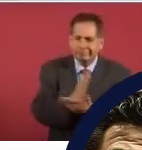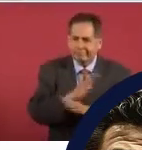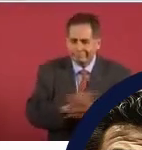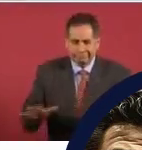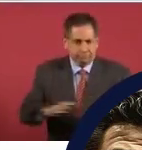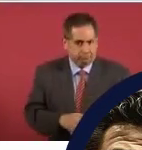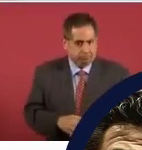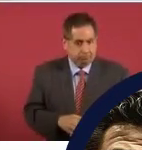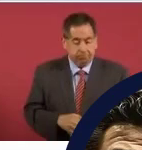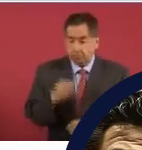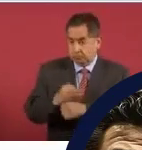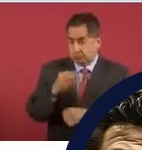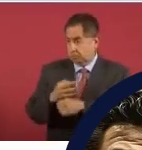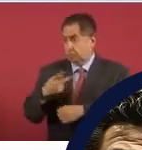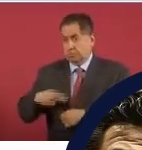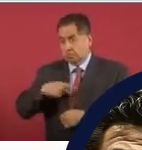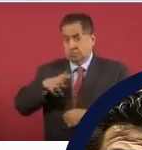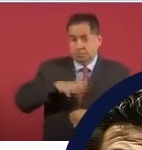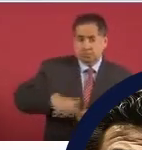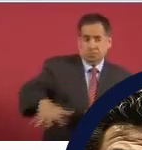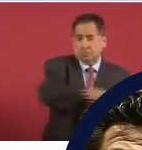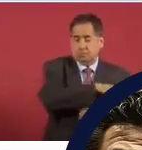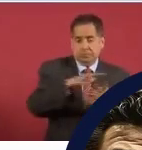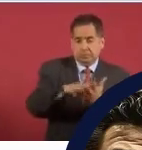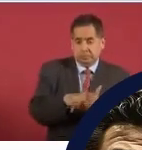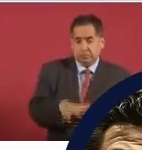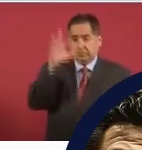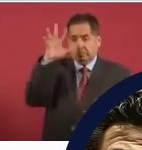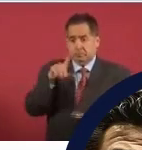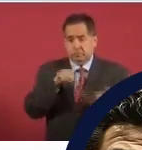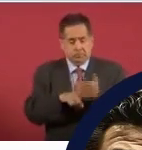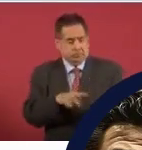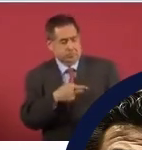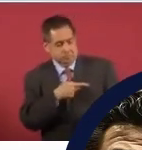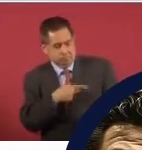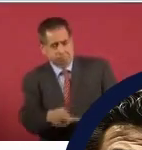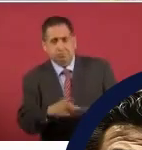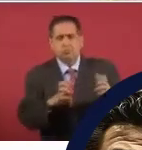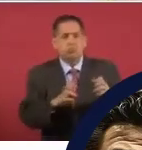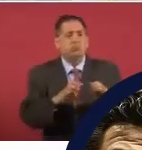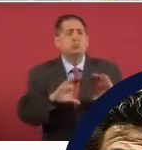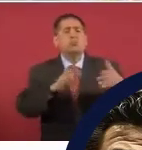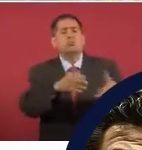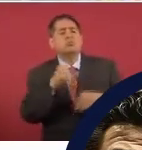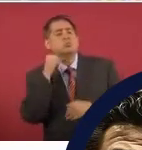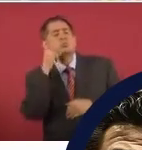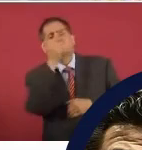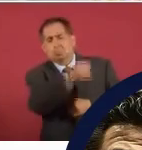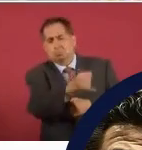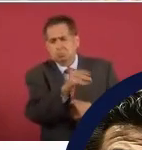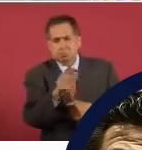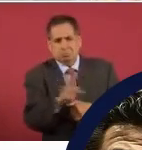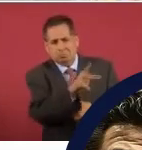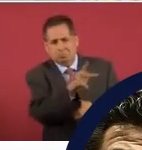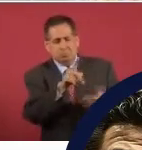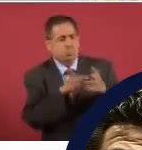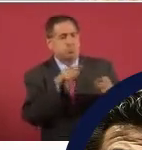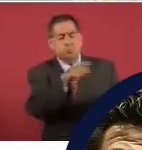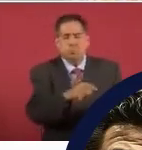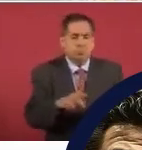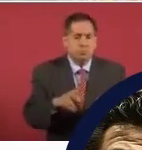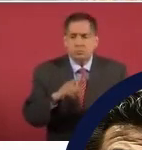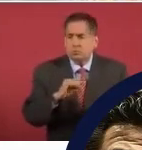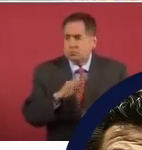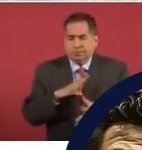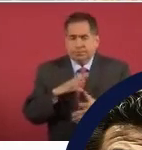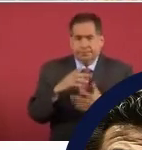que se dio cita que se congregó en el zócalo de la ciudad de méxico el presidente de la república pues habló de varios temas de